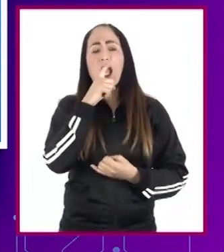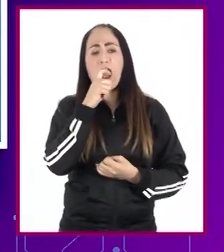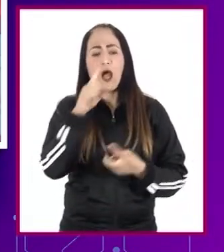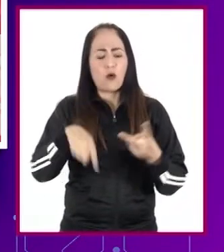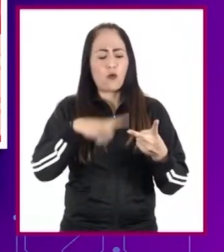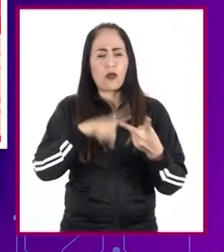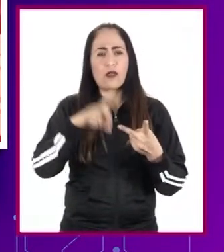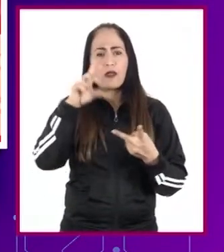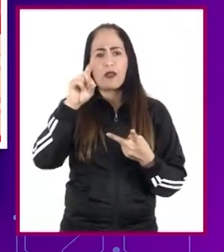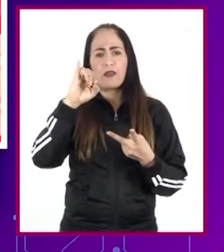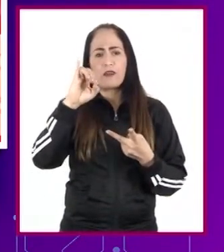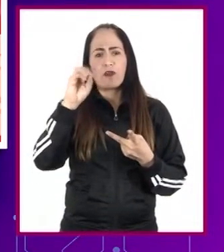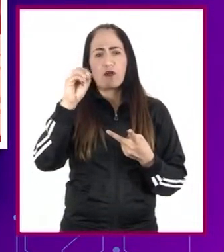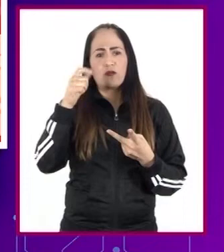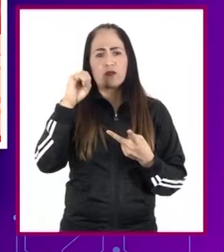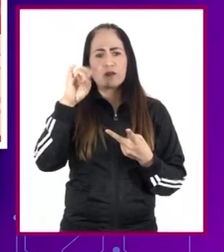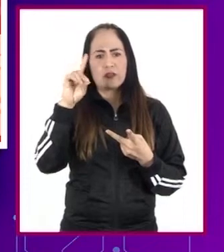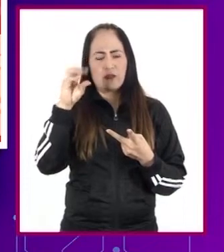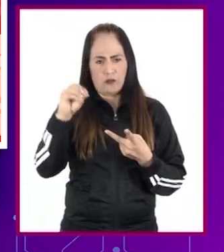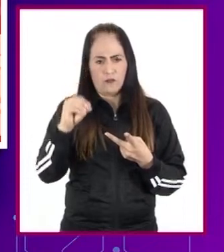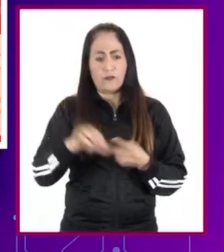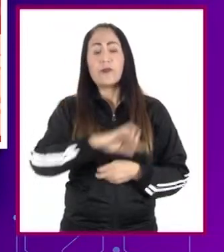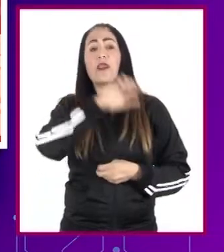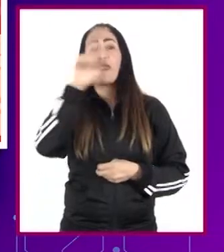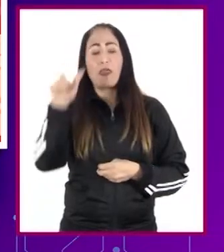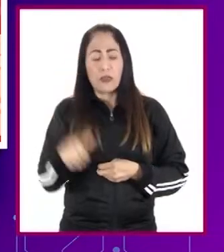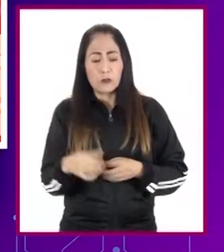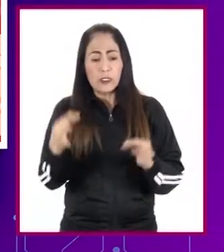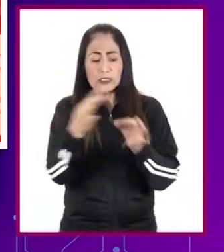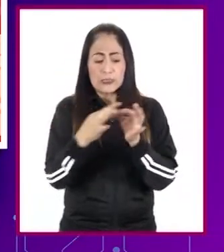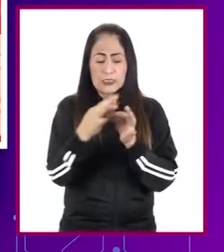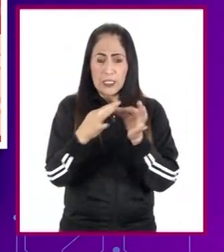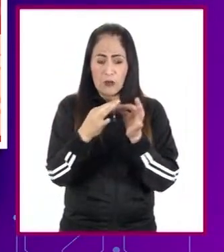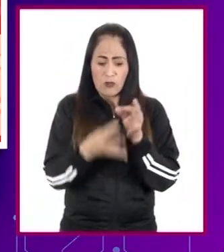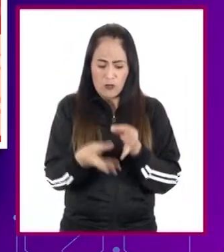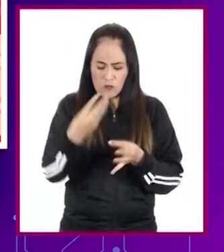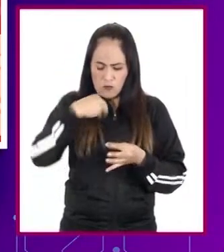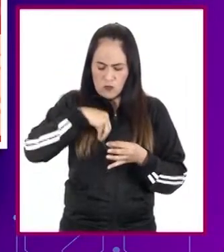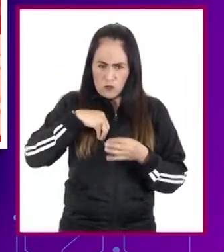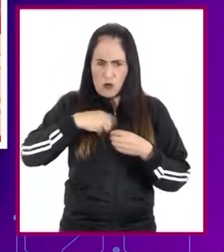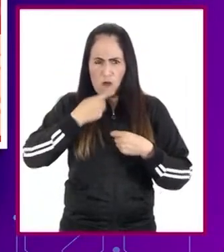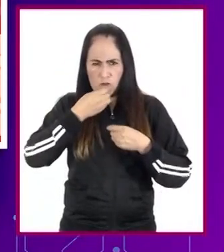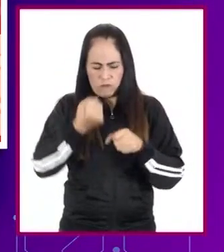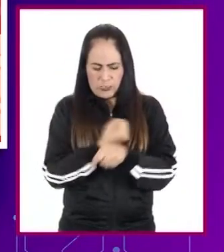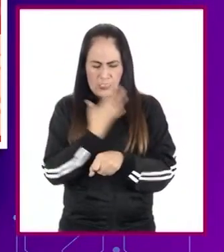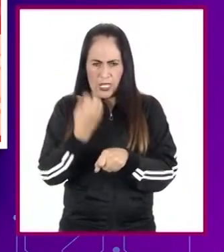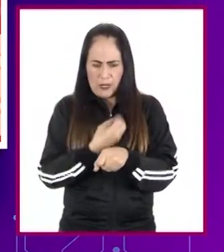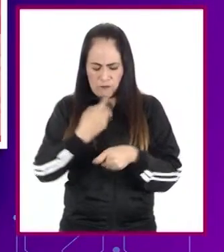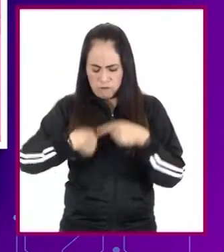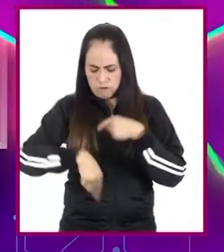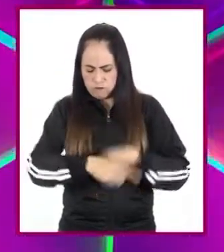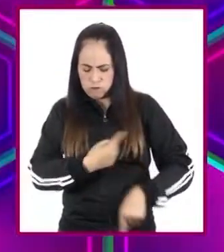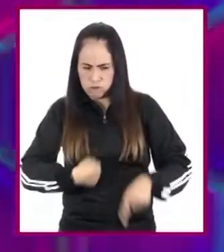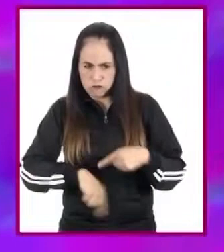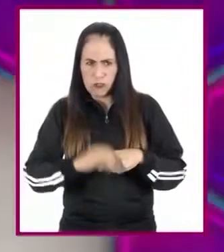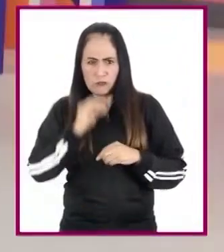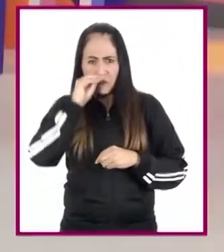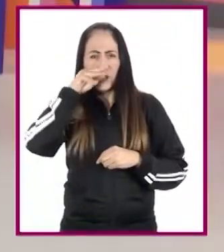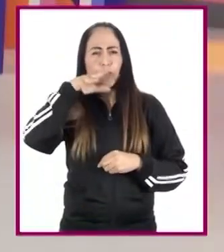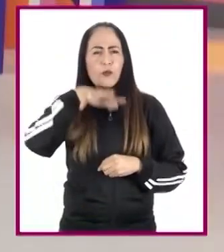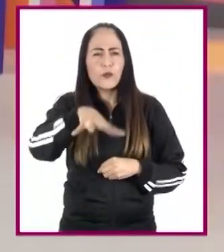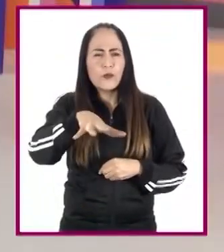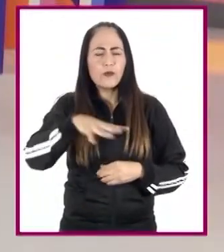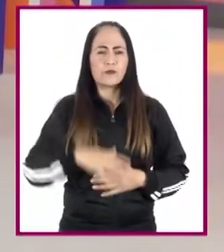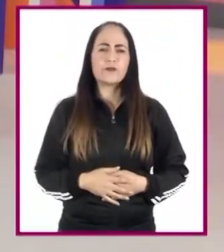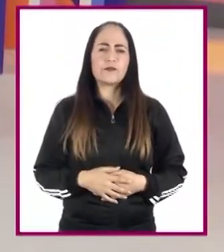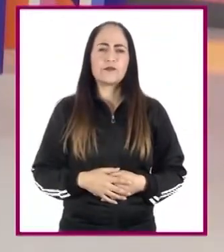carbono. Después, las células envían el dióxido de carbono al torrente sanguíneo para que sea expulsado del cuerpo.